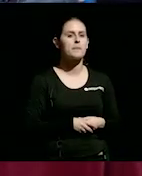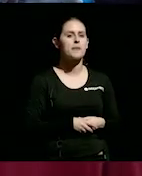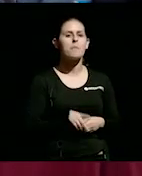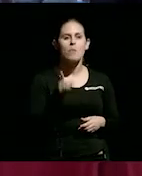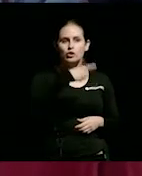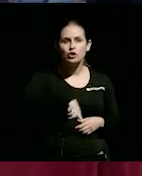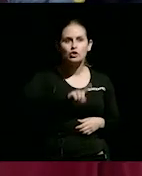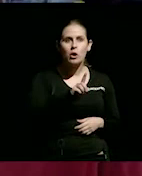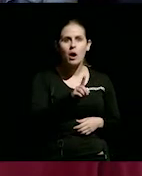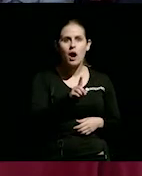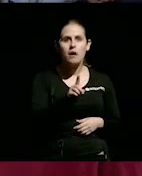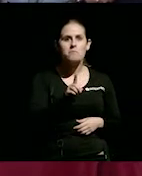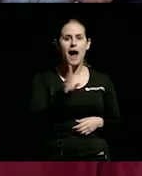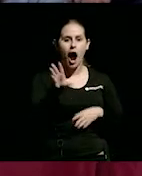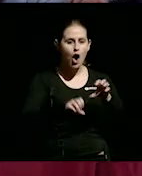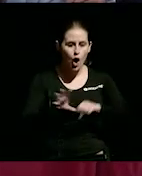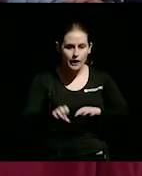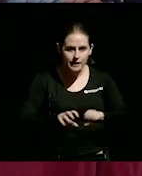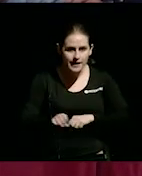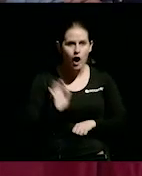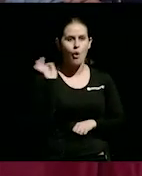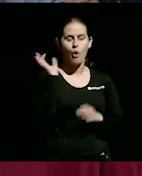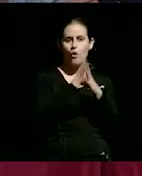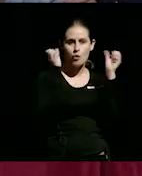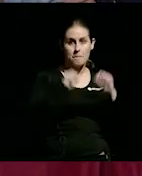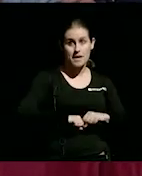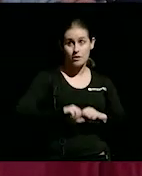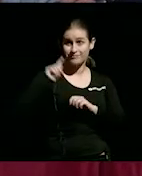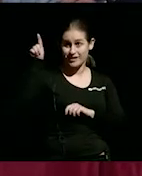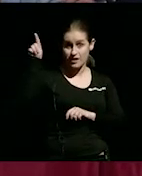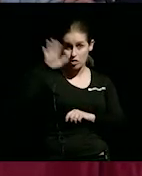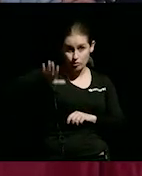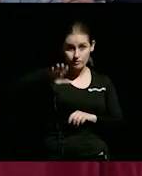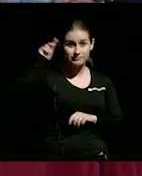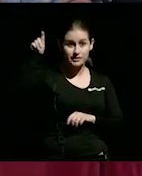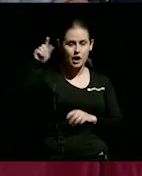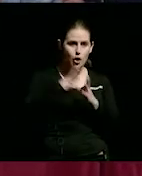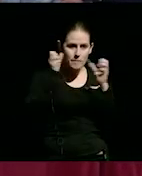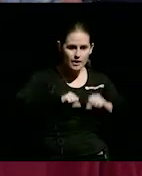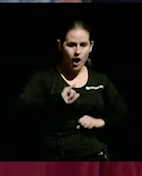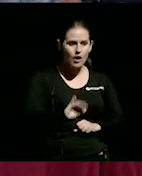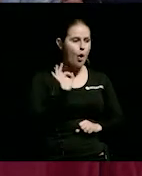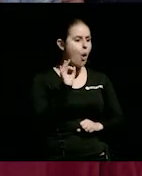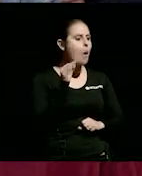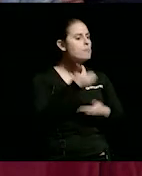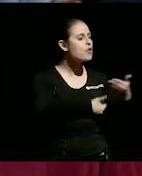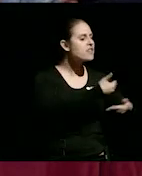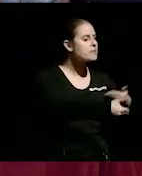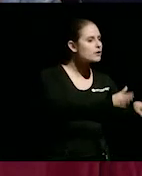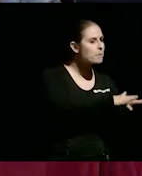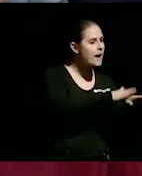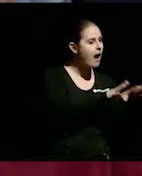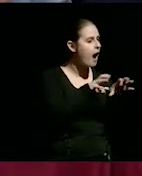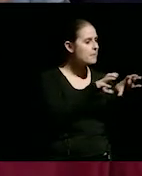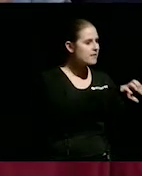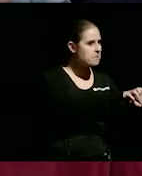acogerían o tienen ya convenios con escuelas de allí, como algún tipo de procedimiento? no solo por mi interés,